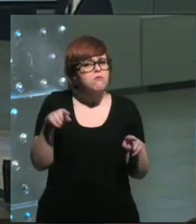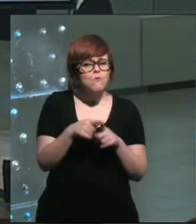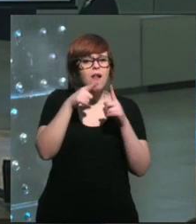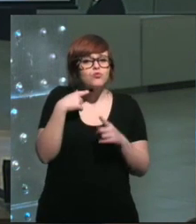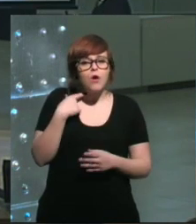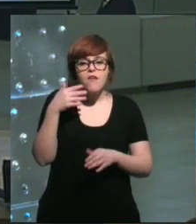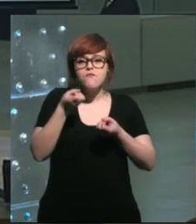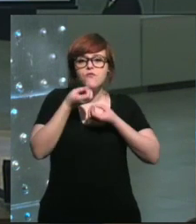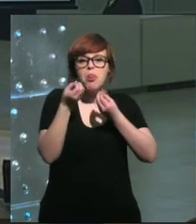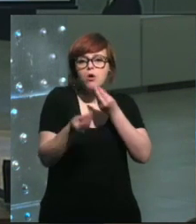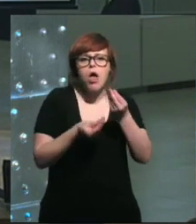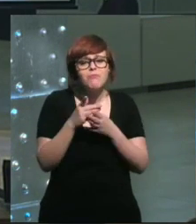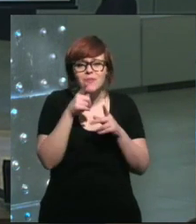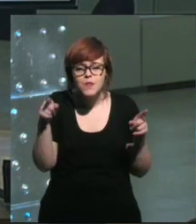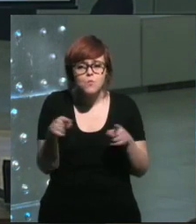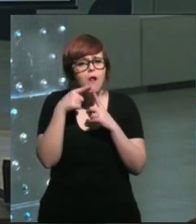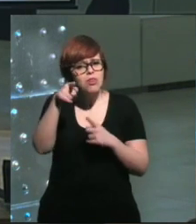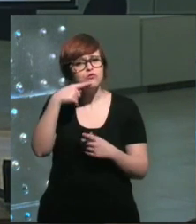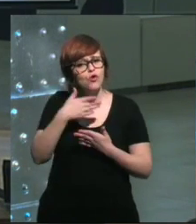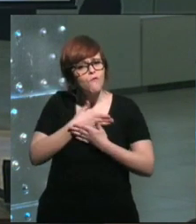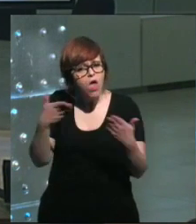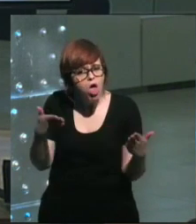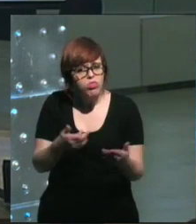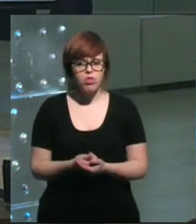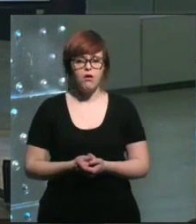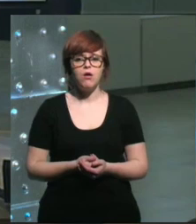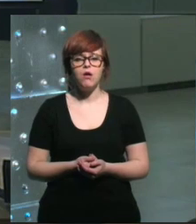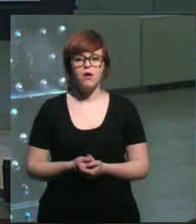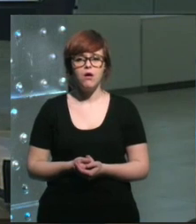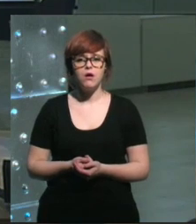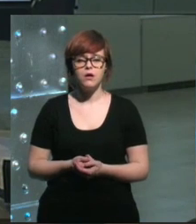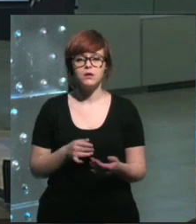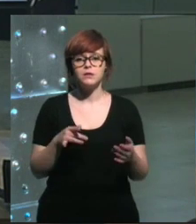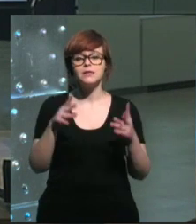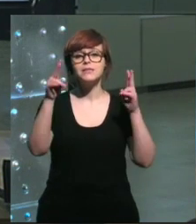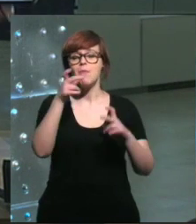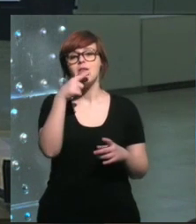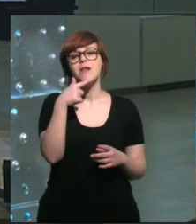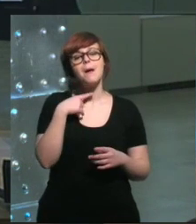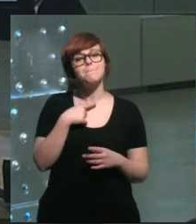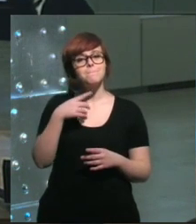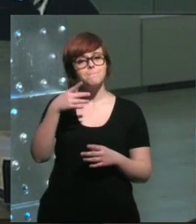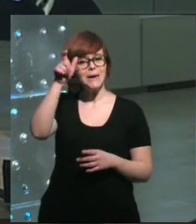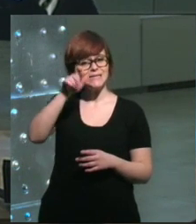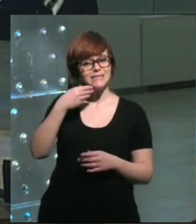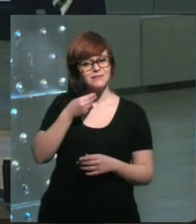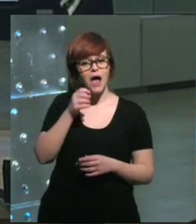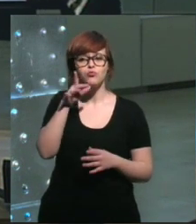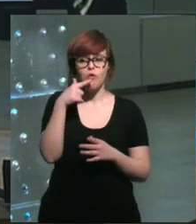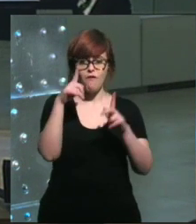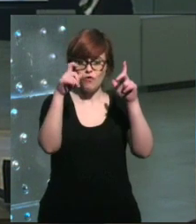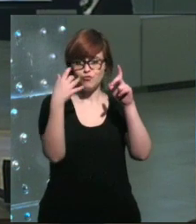dio unos resultados magníficos. Hablaba anteriormente de la importancia del mensajero. Esto que ven aquí es una fotografía